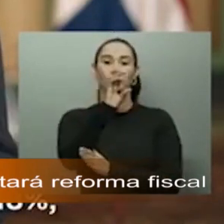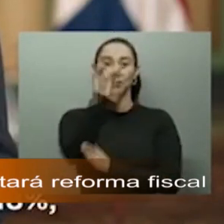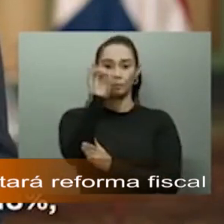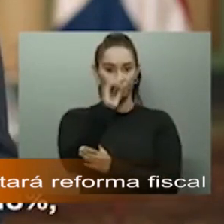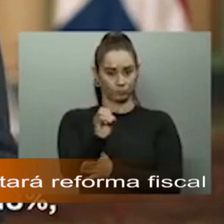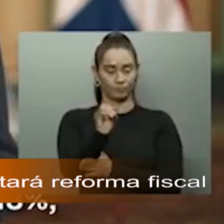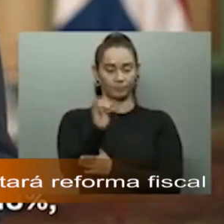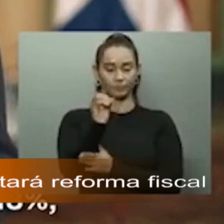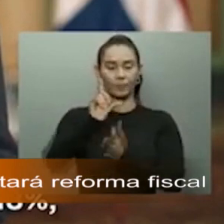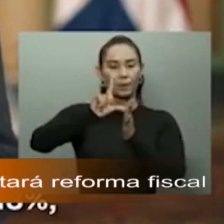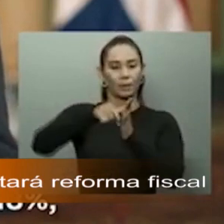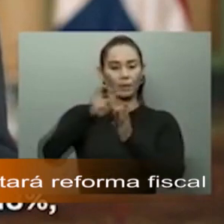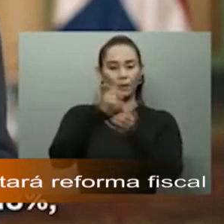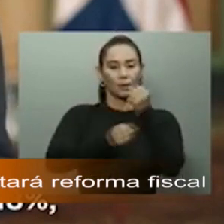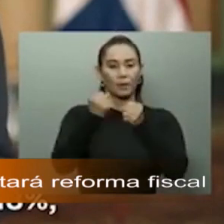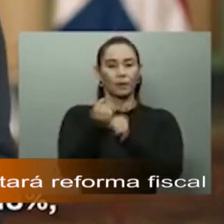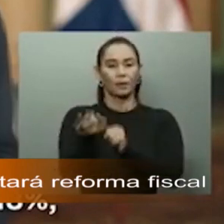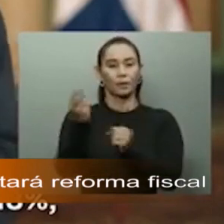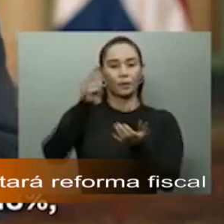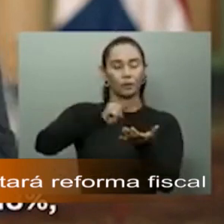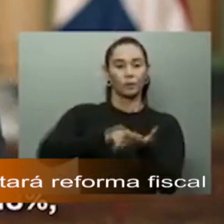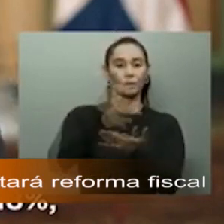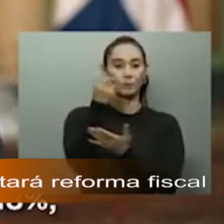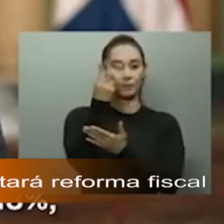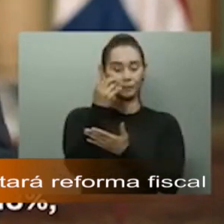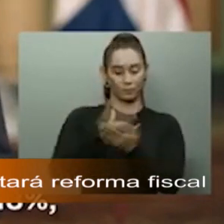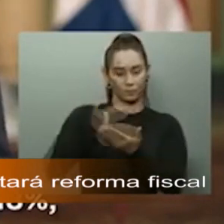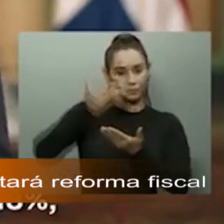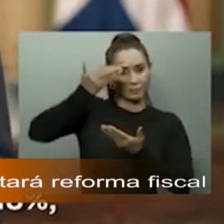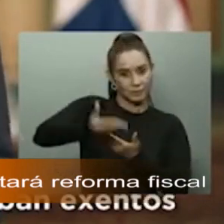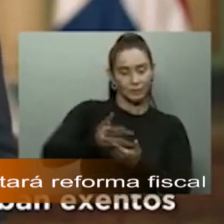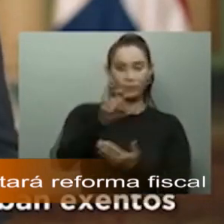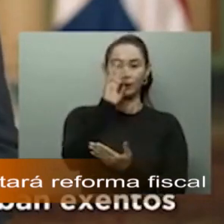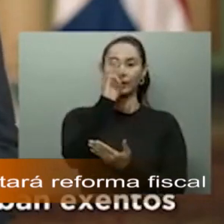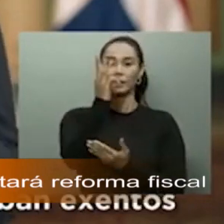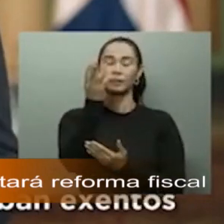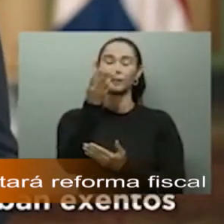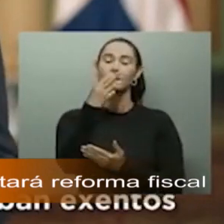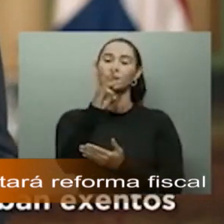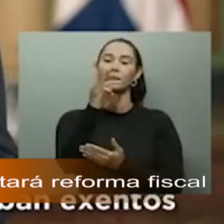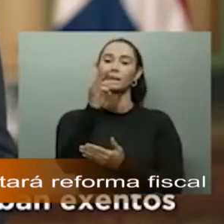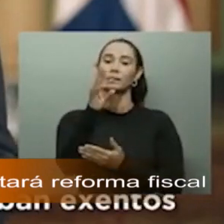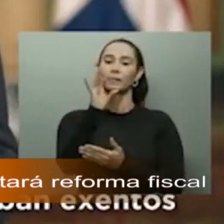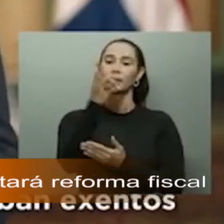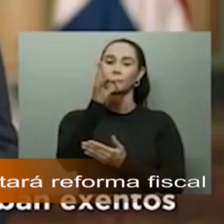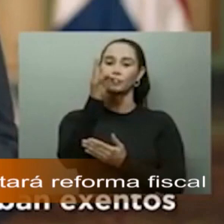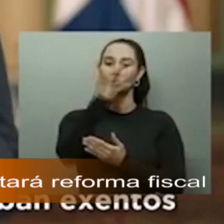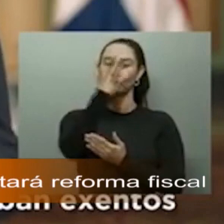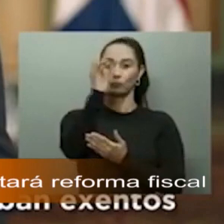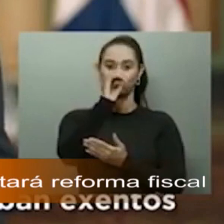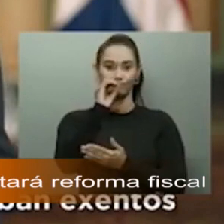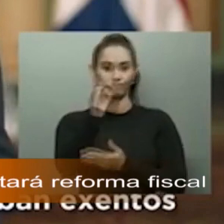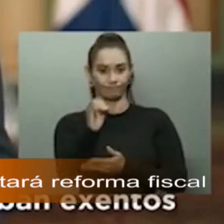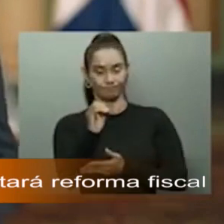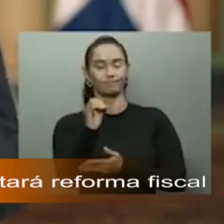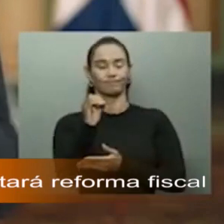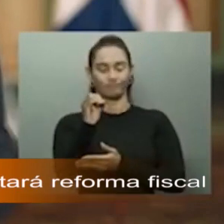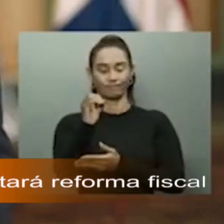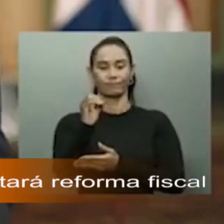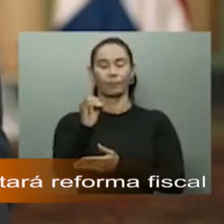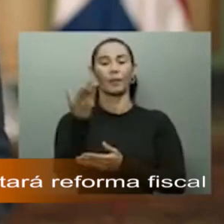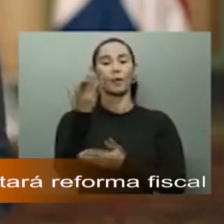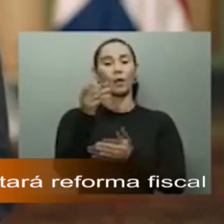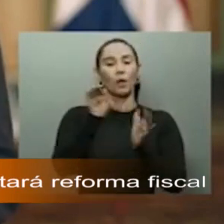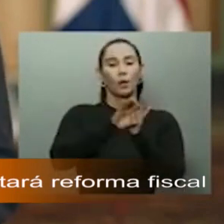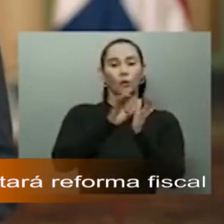el itebis pasó del 16 al 18 por ciento grabando bienes que hasta entonces estaban exentos como